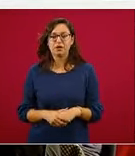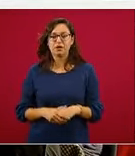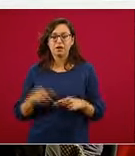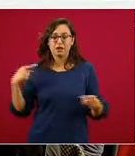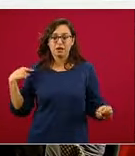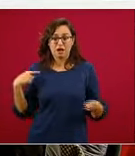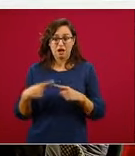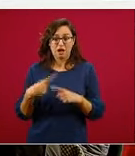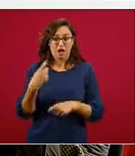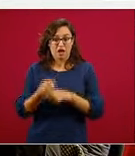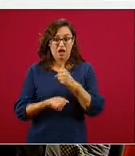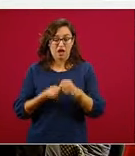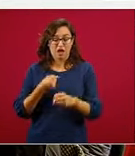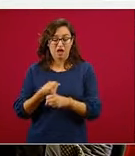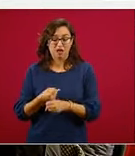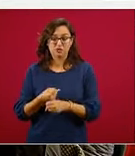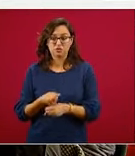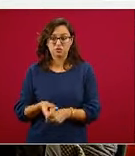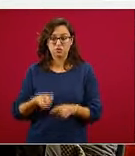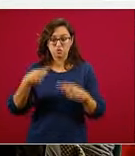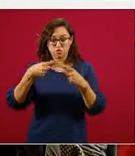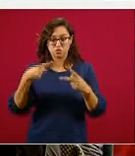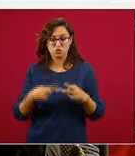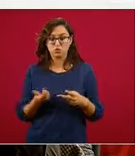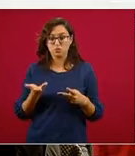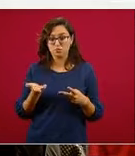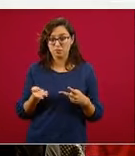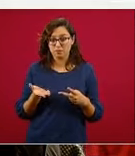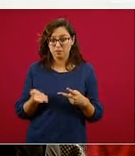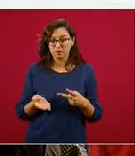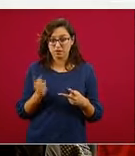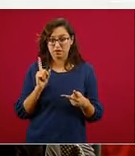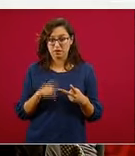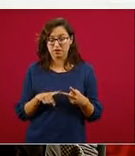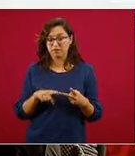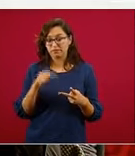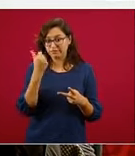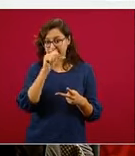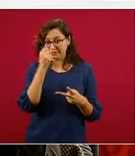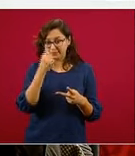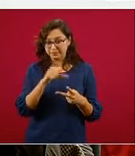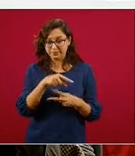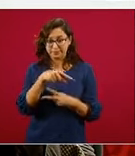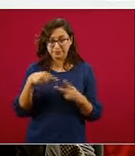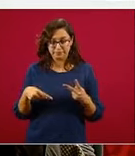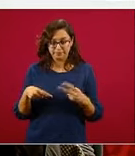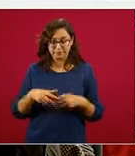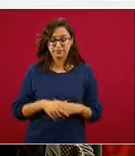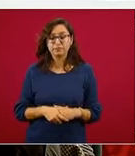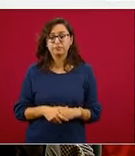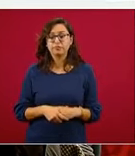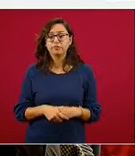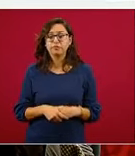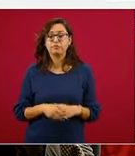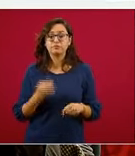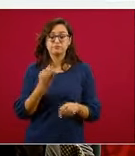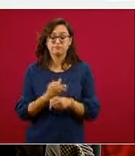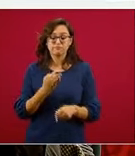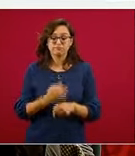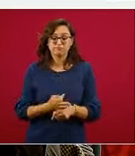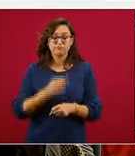comórbido han sido especialmente para estas dos sustancias, para marihuana y para cocaína. Y durante esta contingencia, ¿qué ha